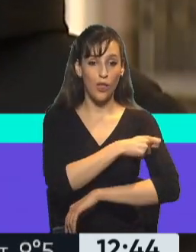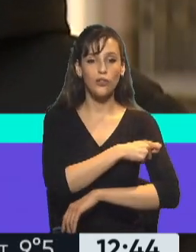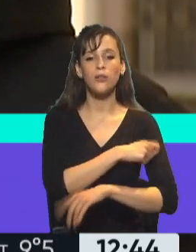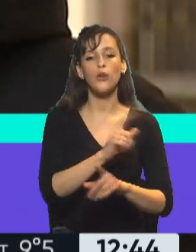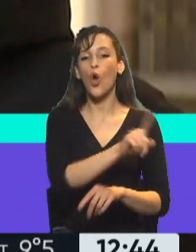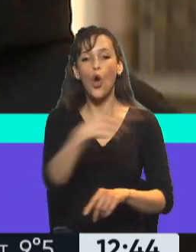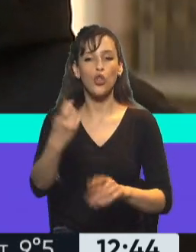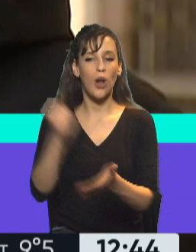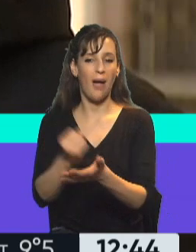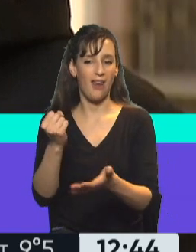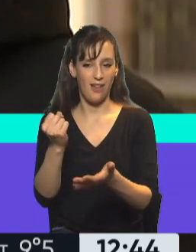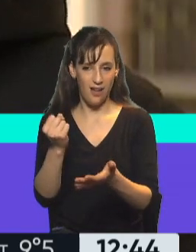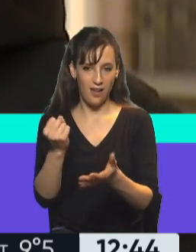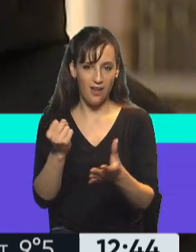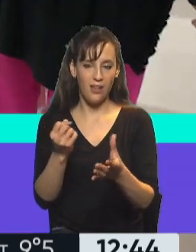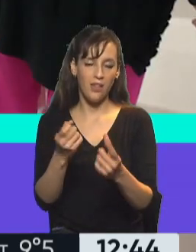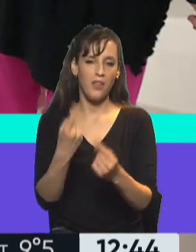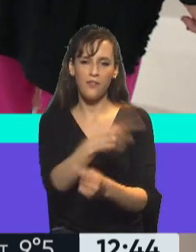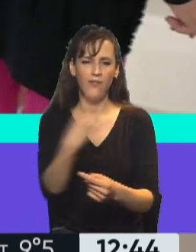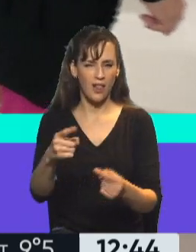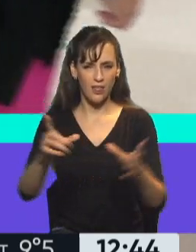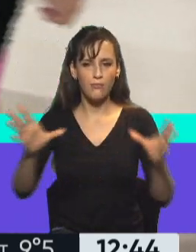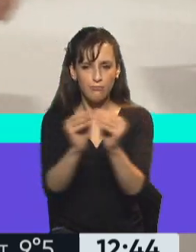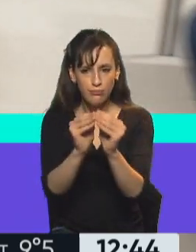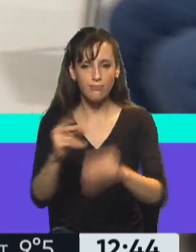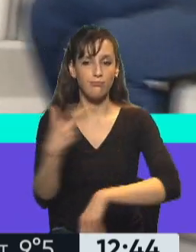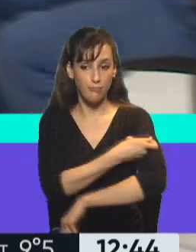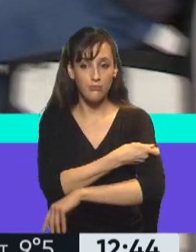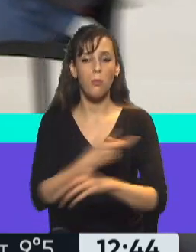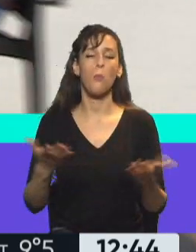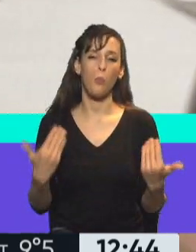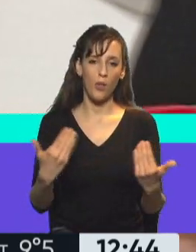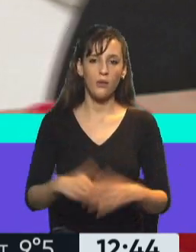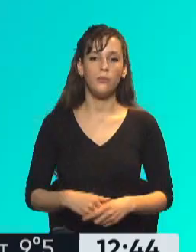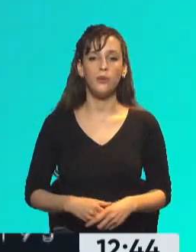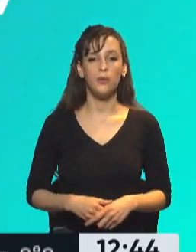segunda dosis o por algún motivo esa persona no puede recibir la misma segunda vacuna en la segunda dosis.